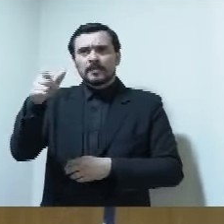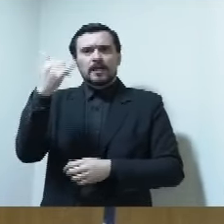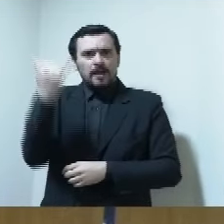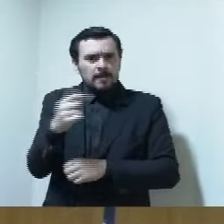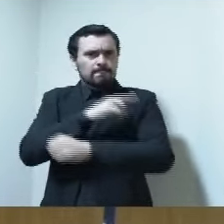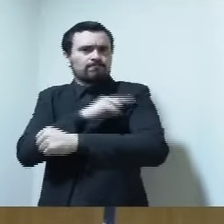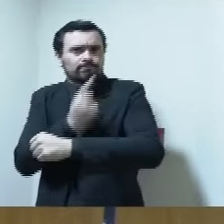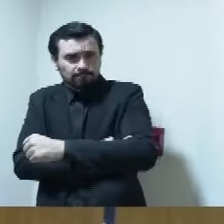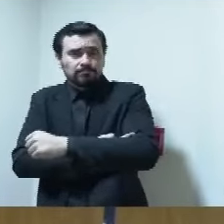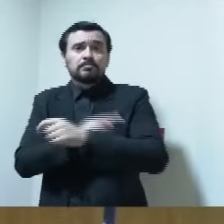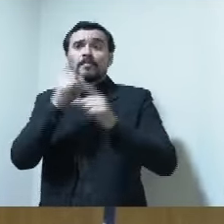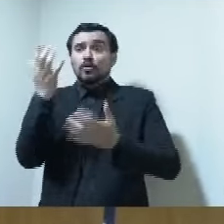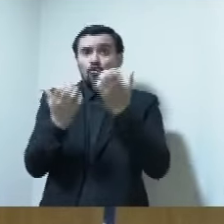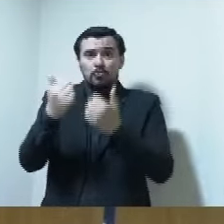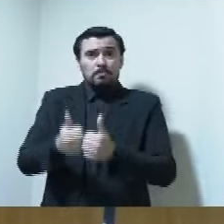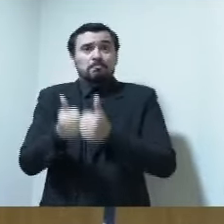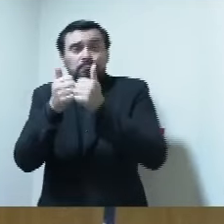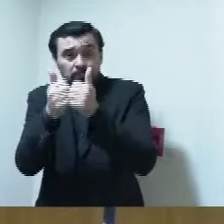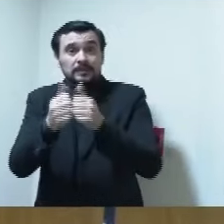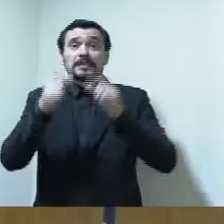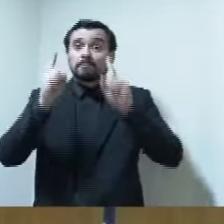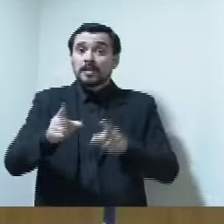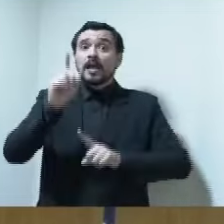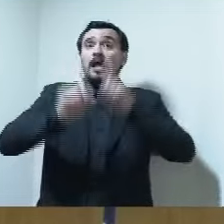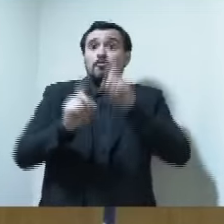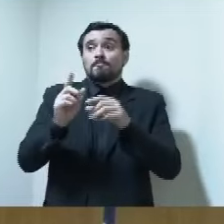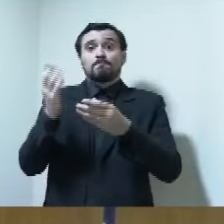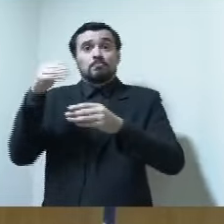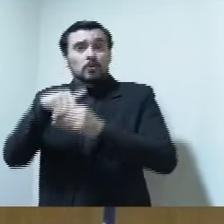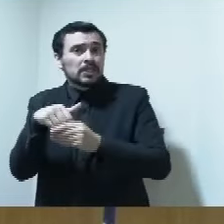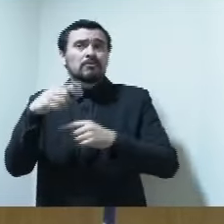del continente e inclusive el cambio de signo político